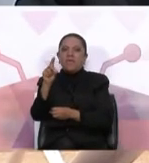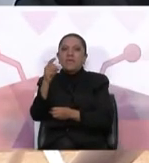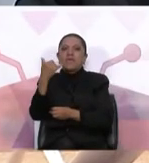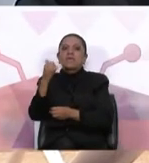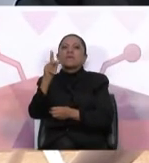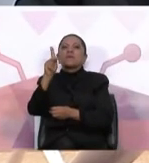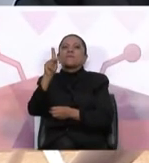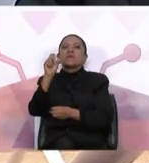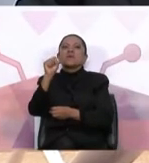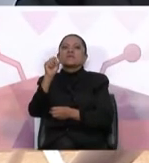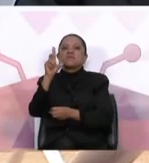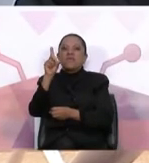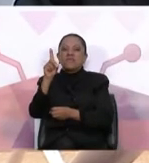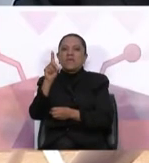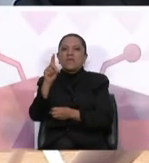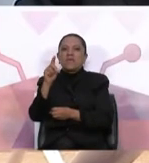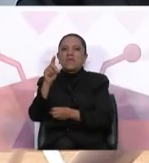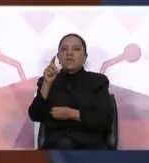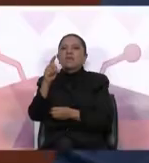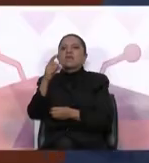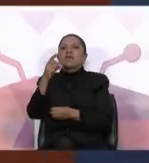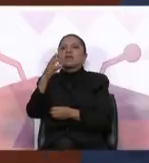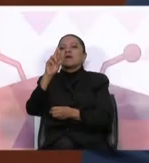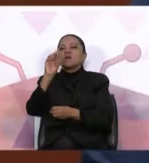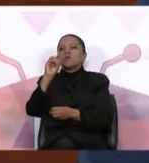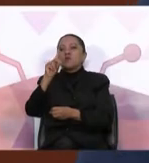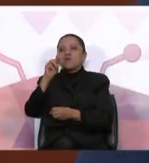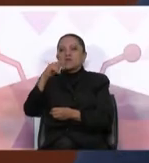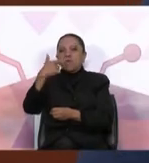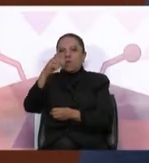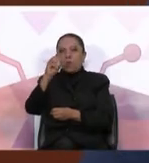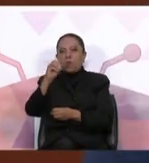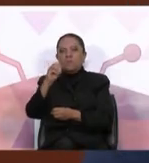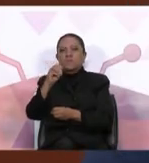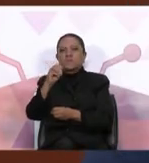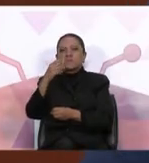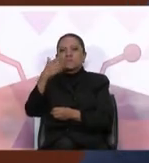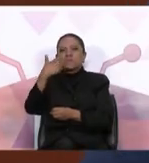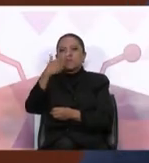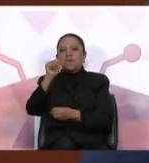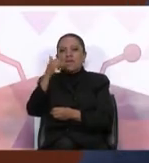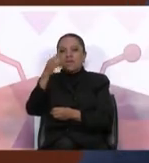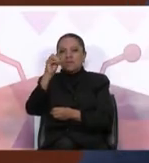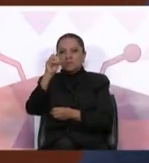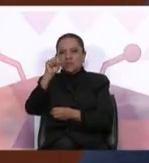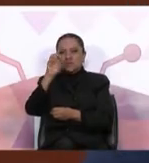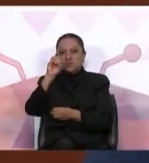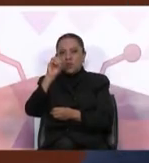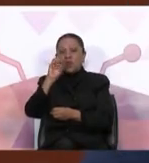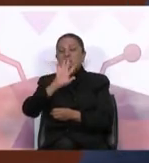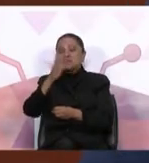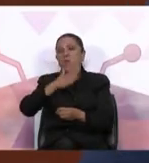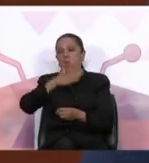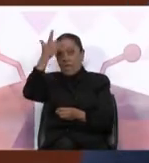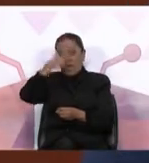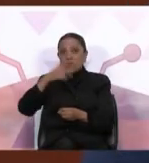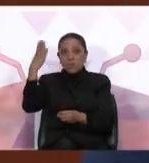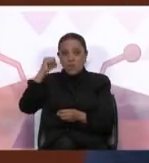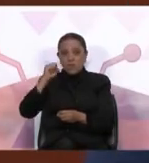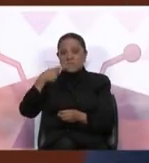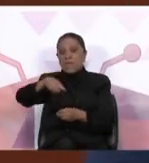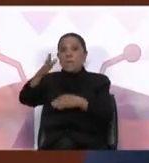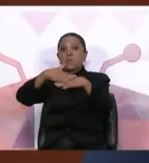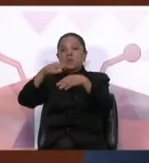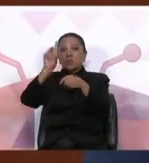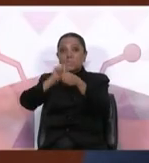psd rodrigo gayosso cepeda buenas noches morelense en los próximos días vas a tomar la decisión más importante